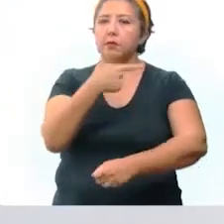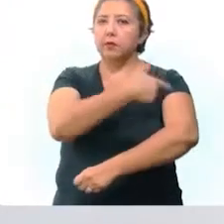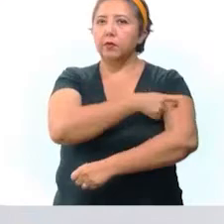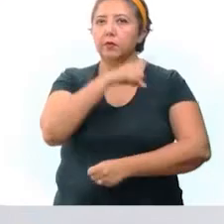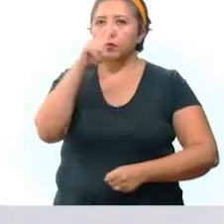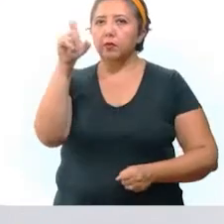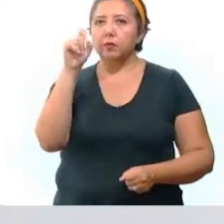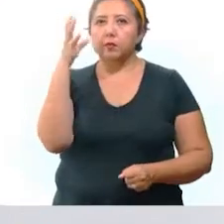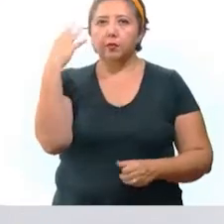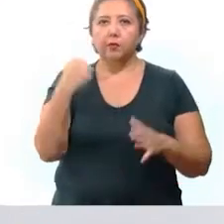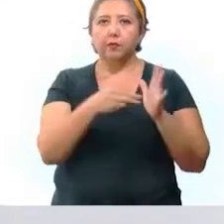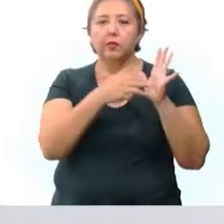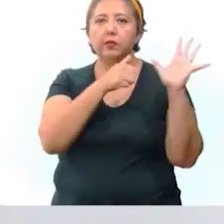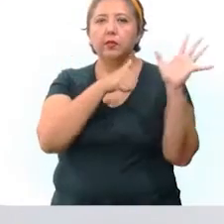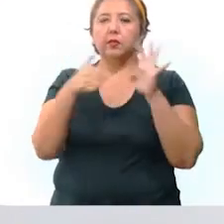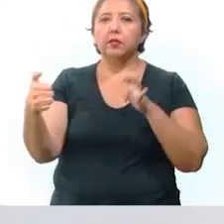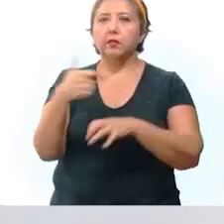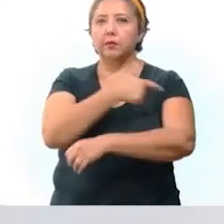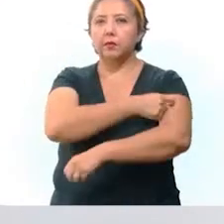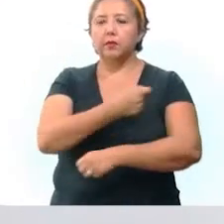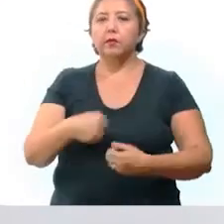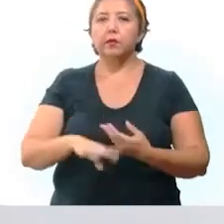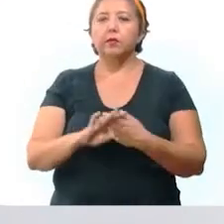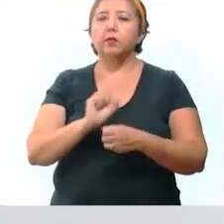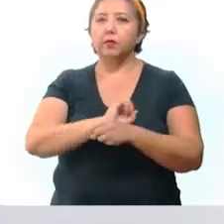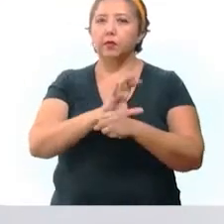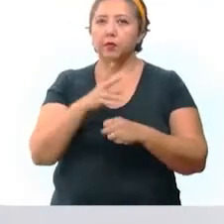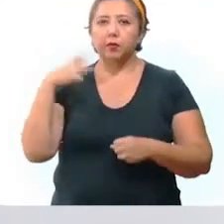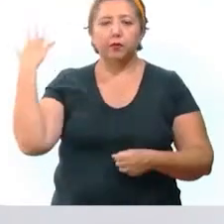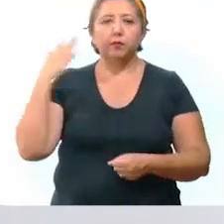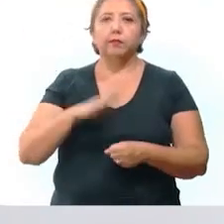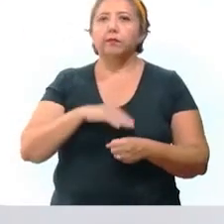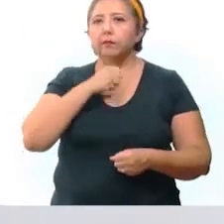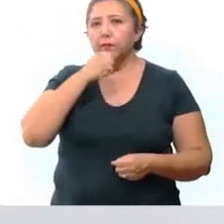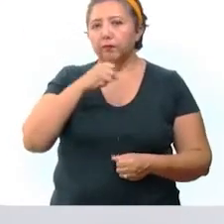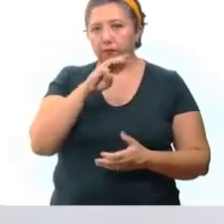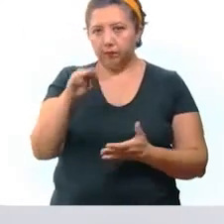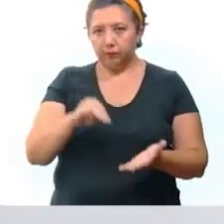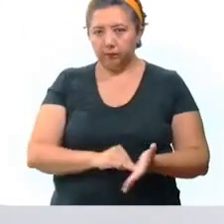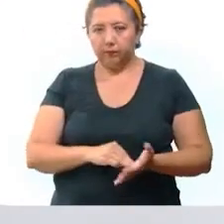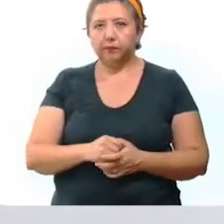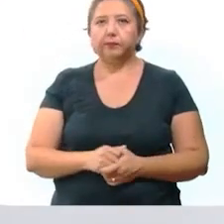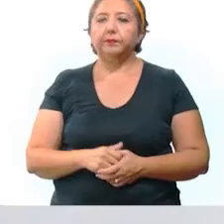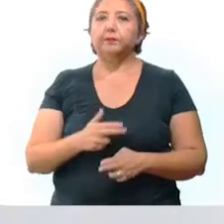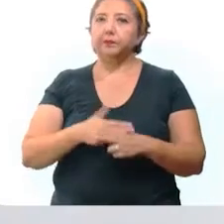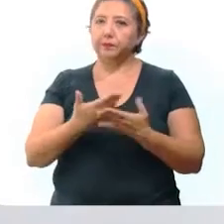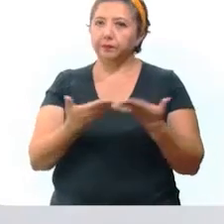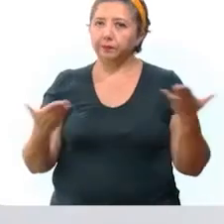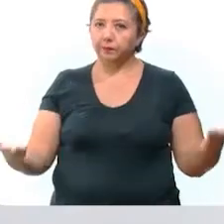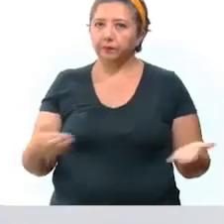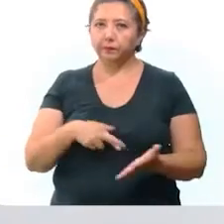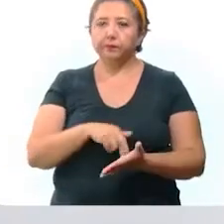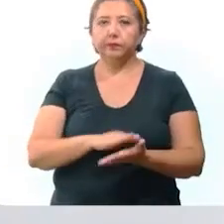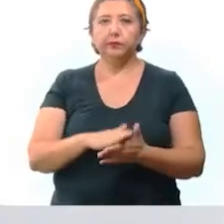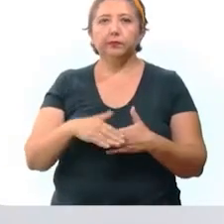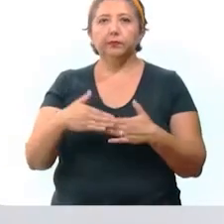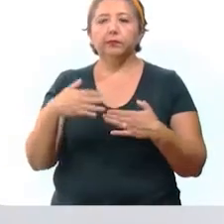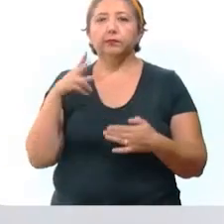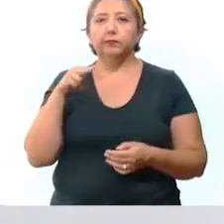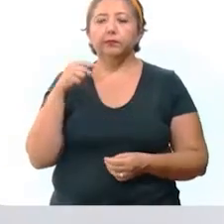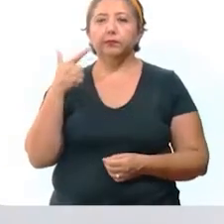aplicar 129.600 dosis de vacunas contra el coronavirus a los adultos mayores de Mérida. Hasta el momento se registra un avance